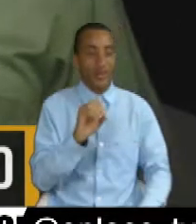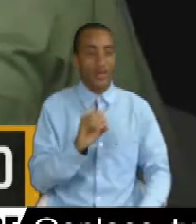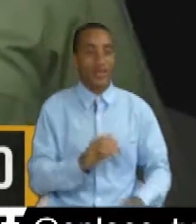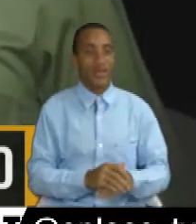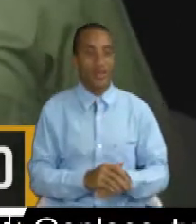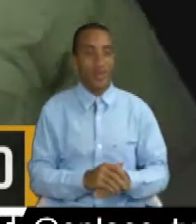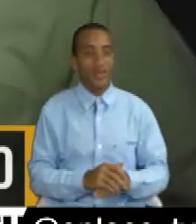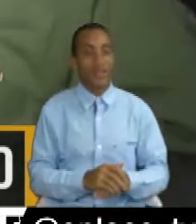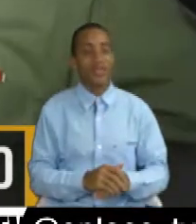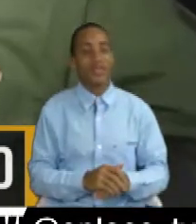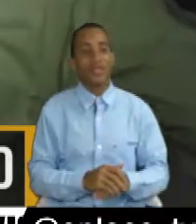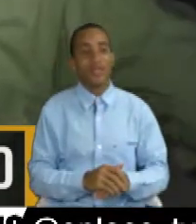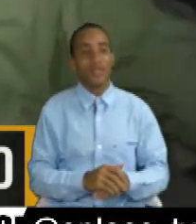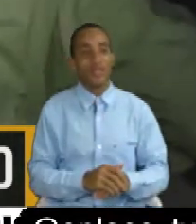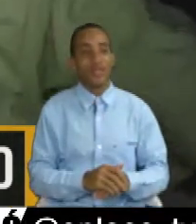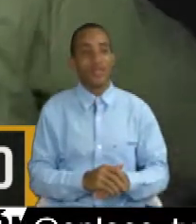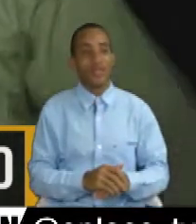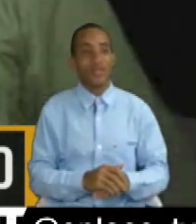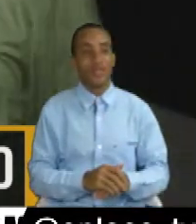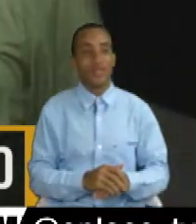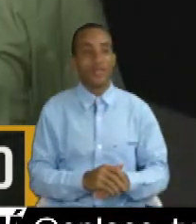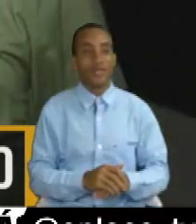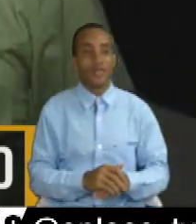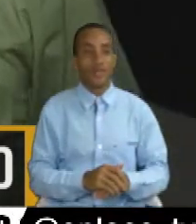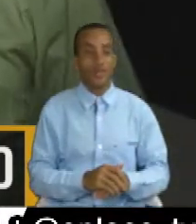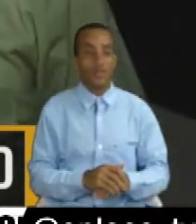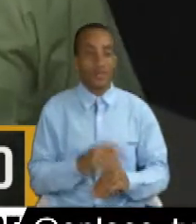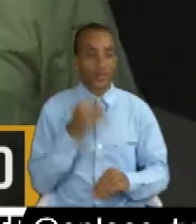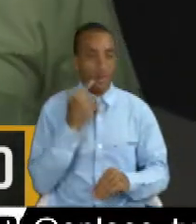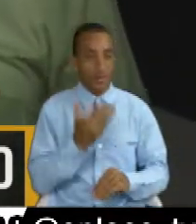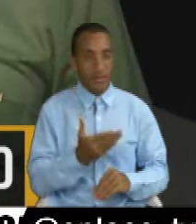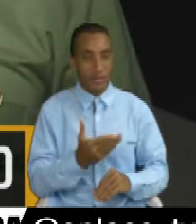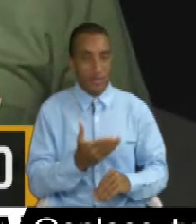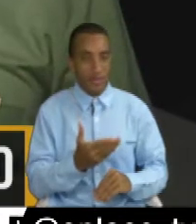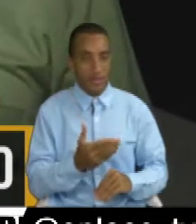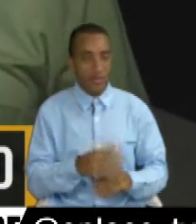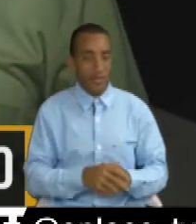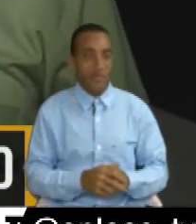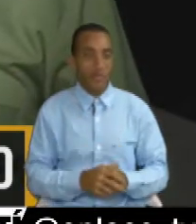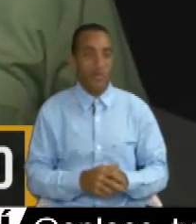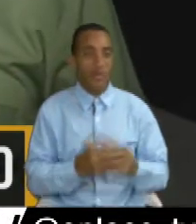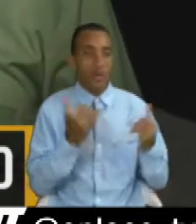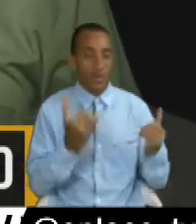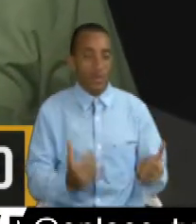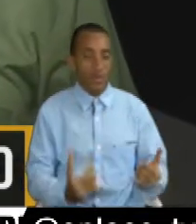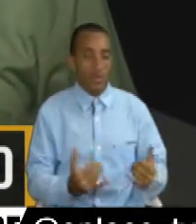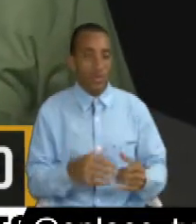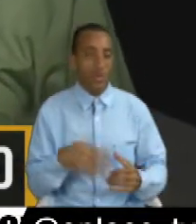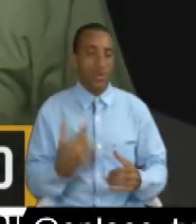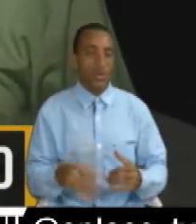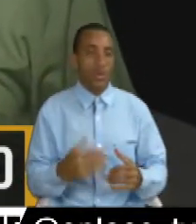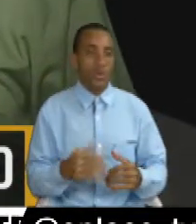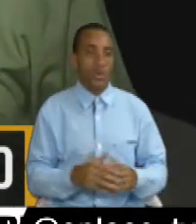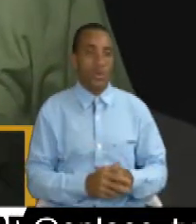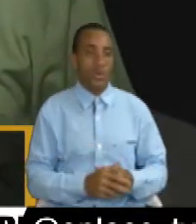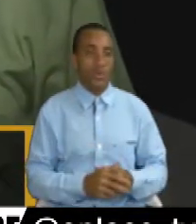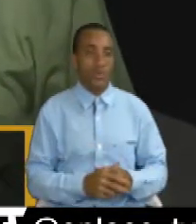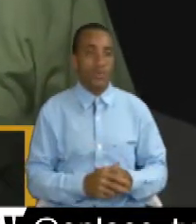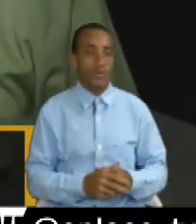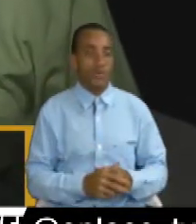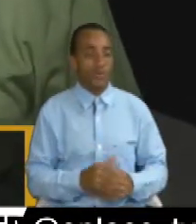compadre querido. Ahí está. Mira. Entonces, hoy lo hacemos con gran